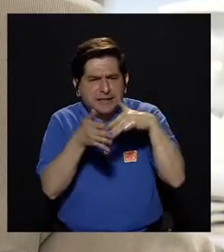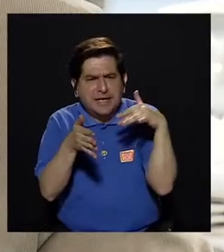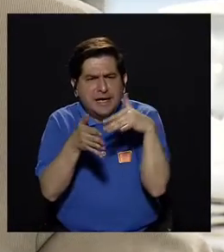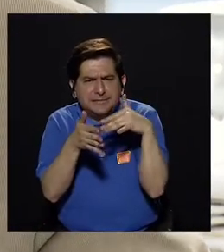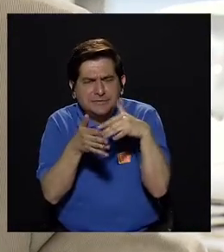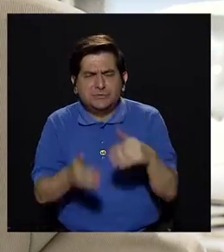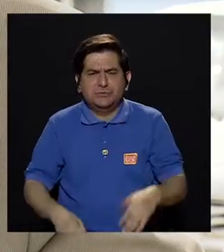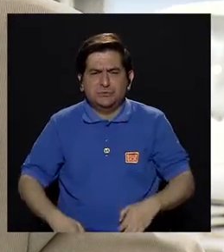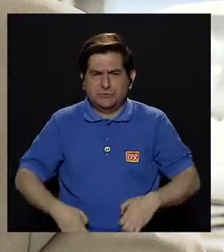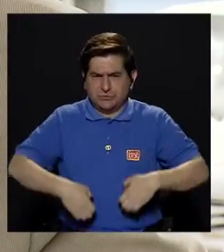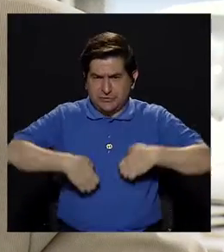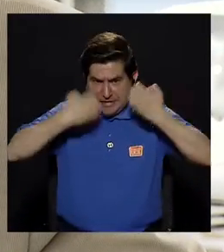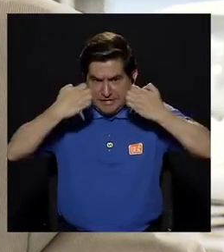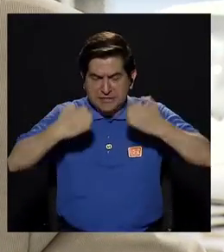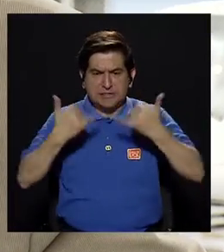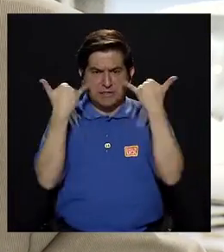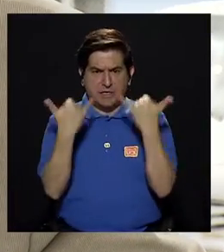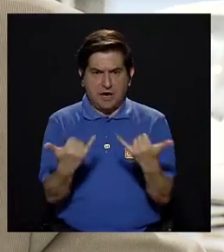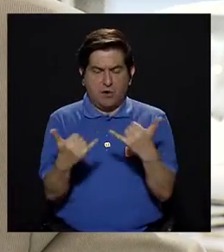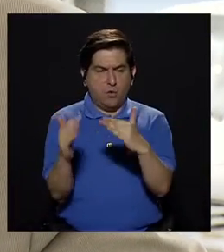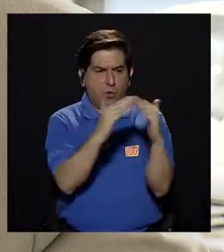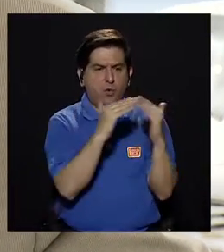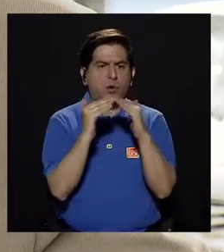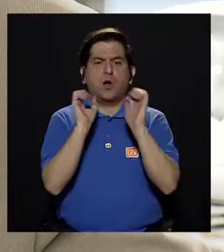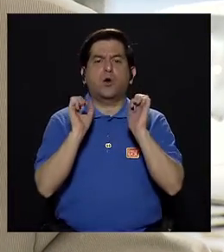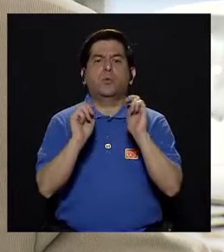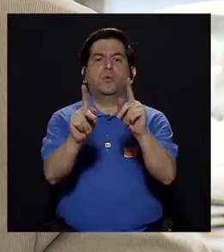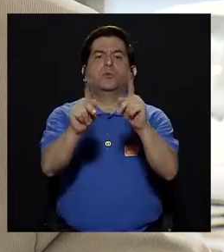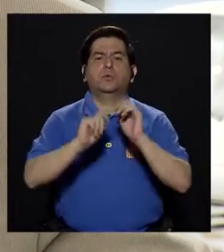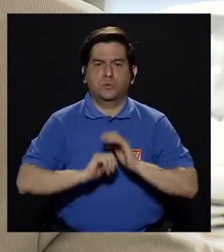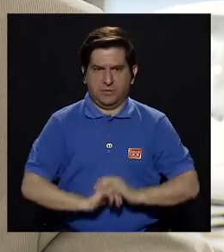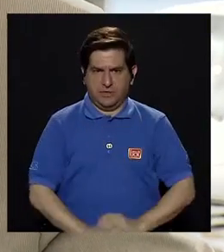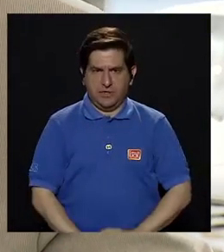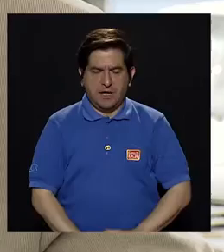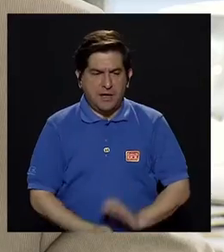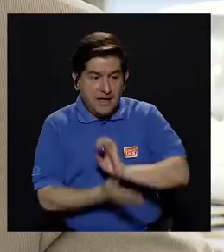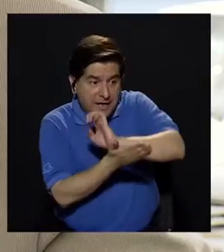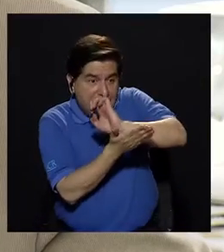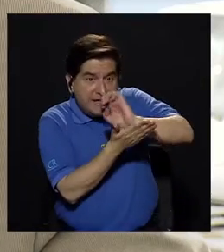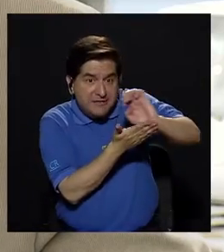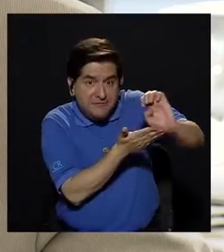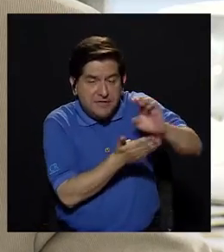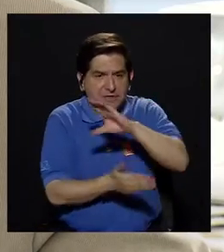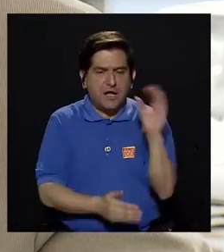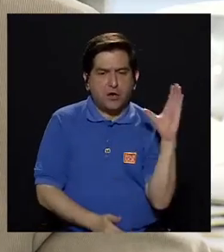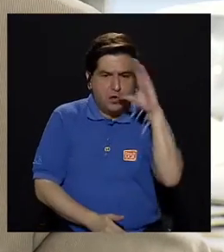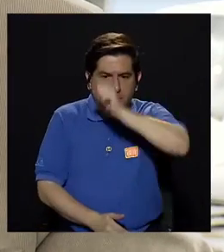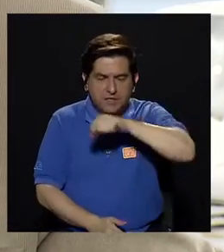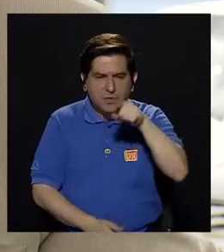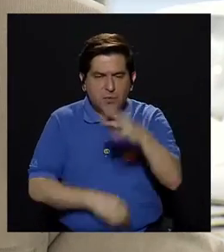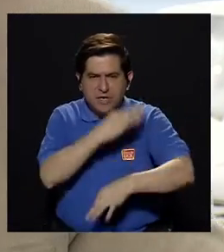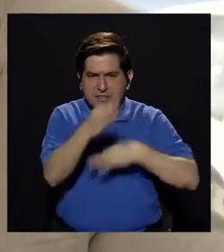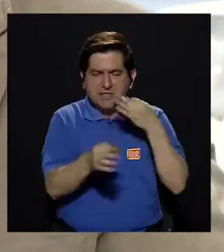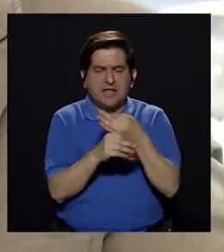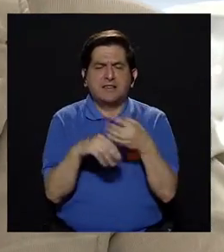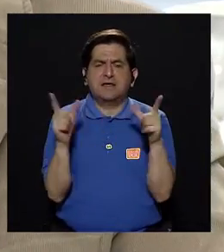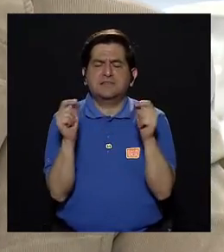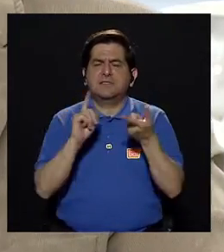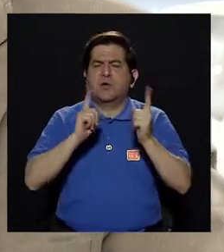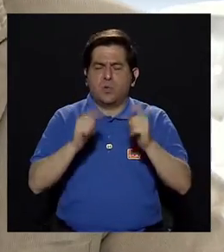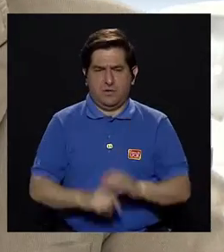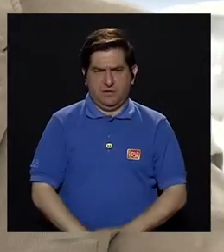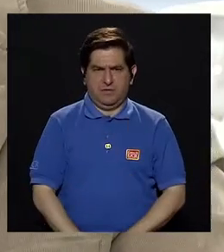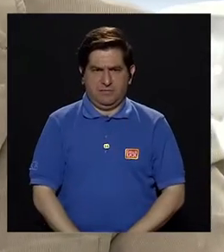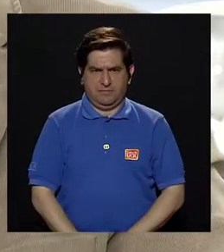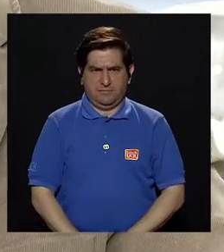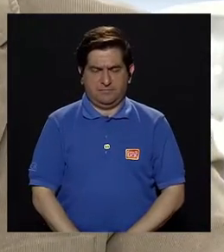estudios que existen y que hoy tienen la población a disposición para la prevención o para la detección de este tipo de cáncer, de